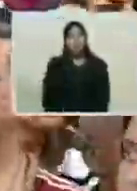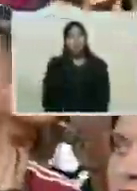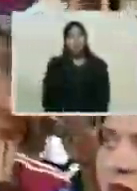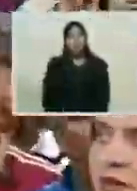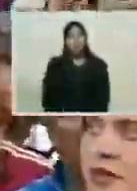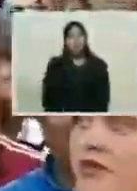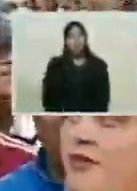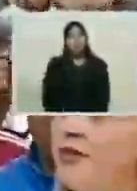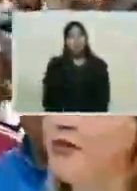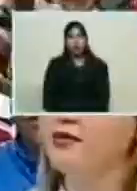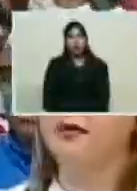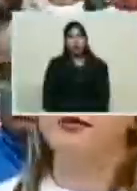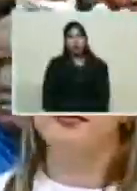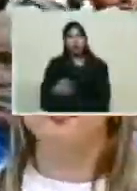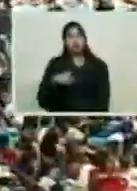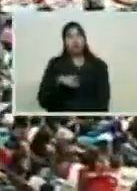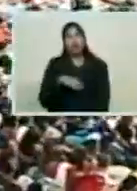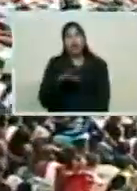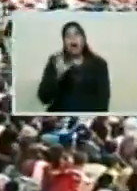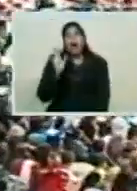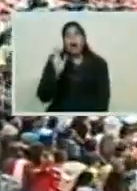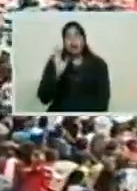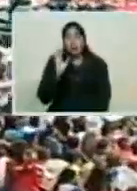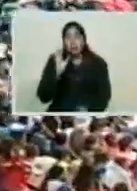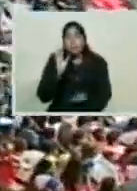Y apenas estamos empezando.